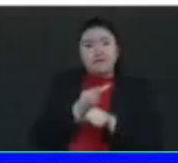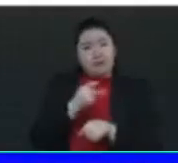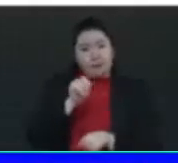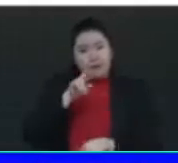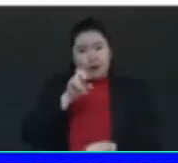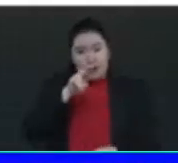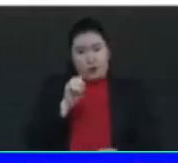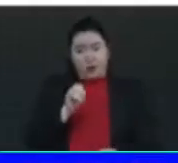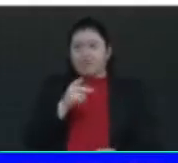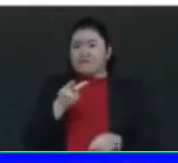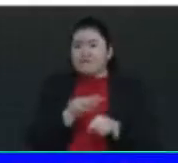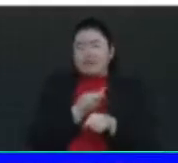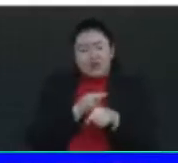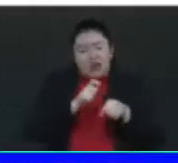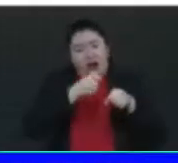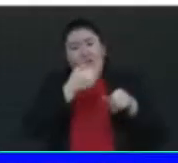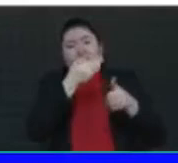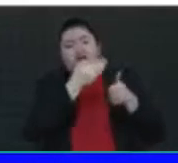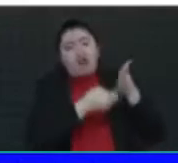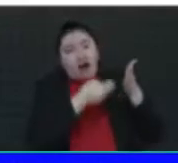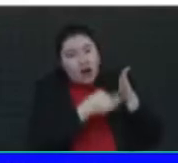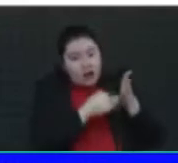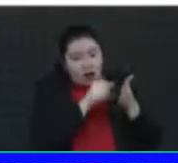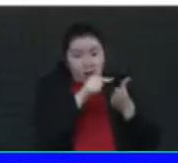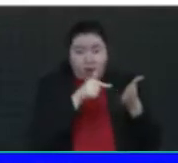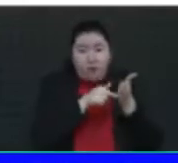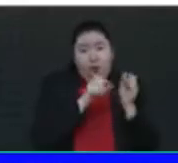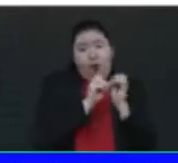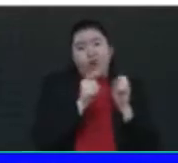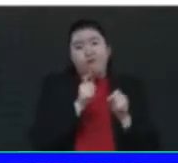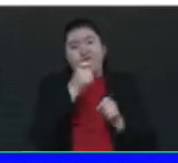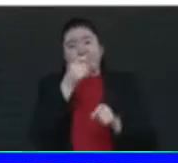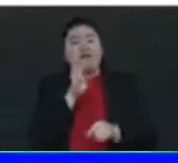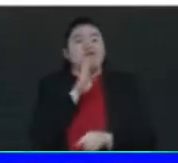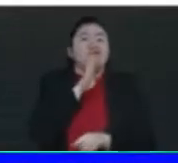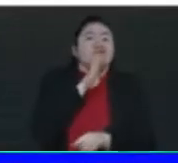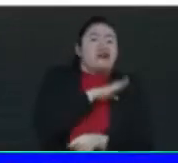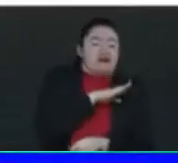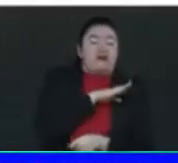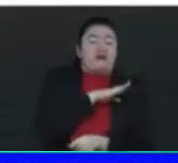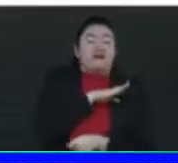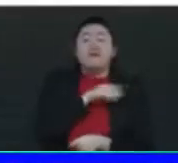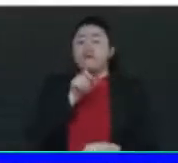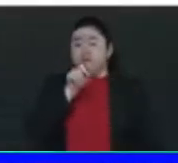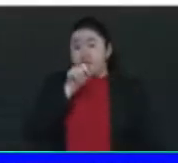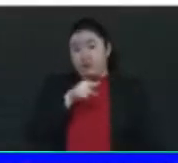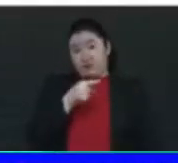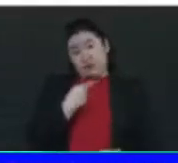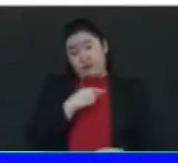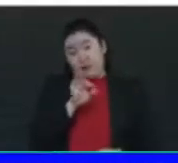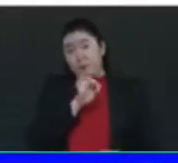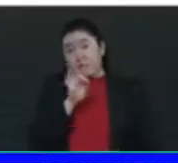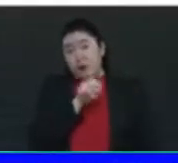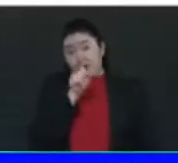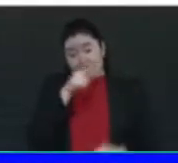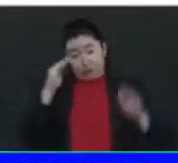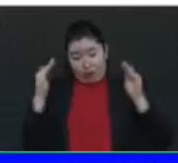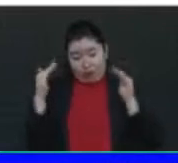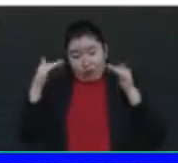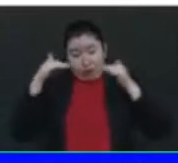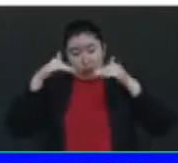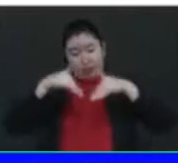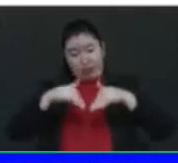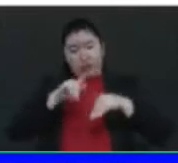soldaduras deficientes, pernos faltantes y pernos mal colocados. Los posibles factores que contribuyeron al colapso